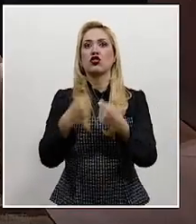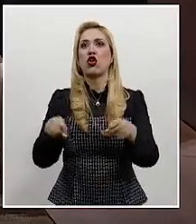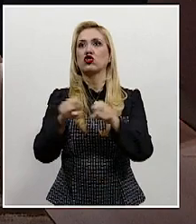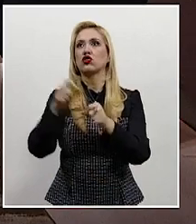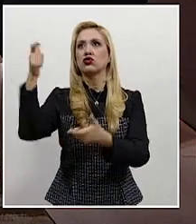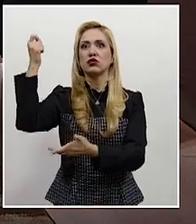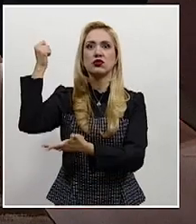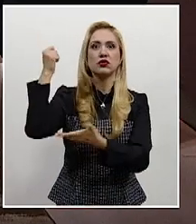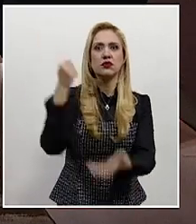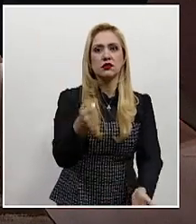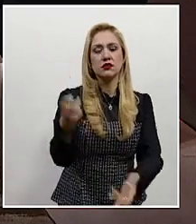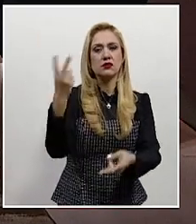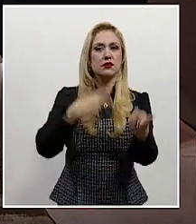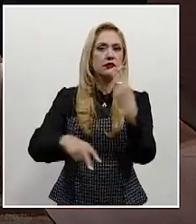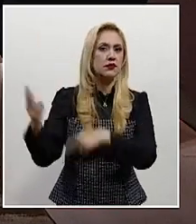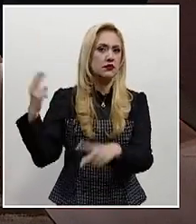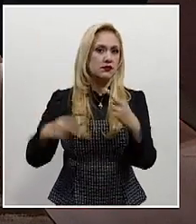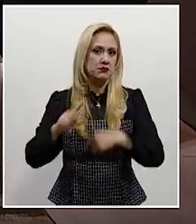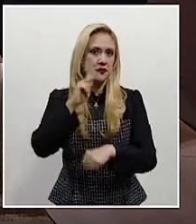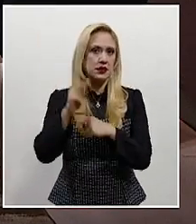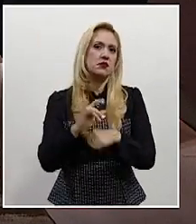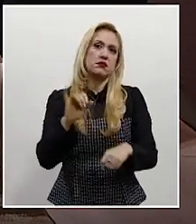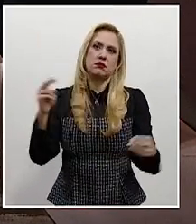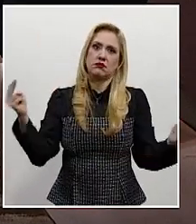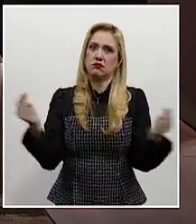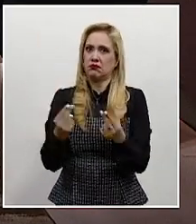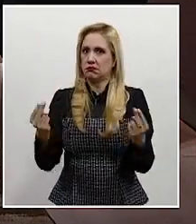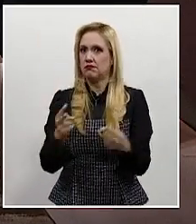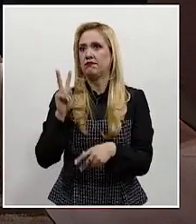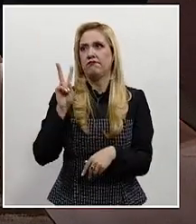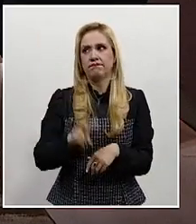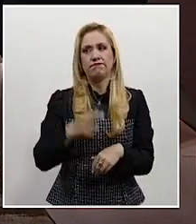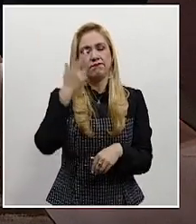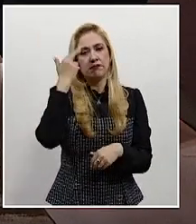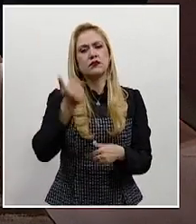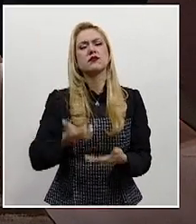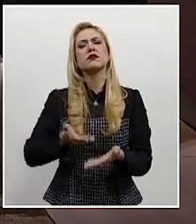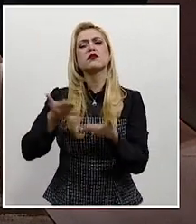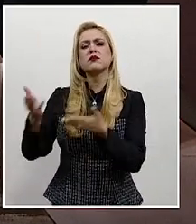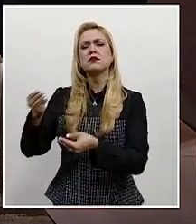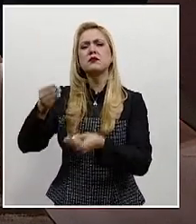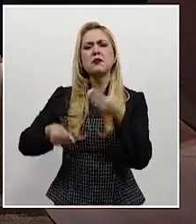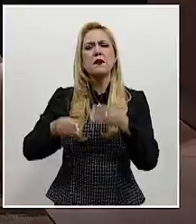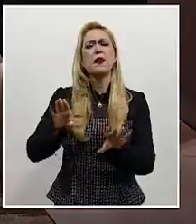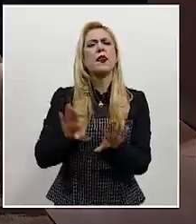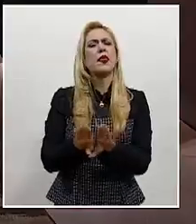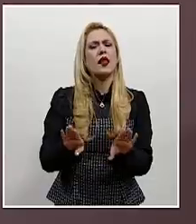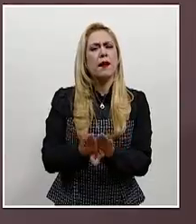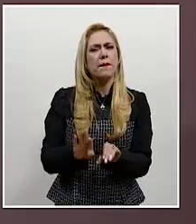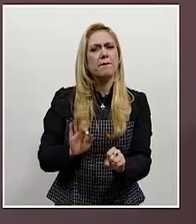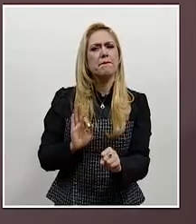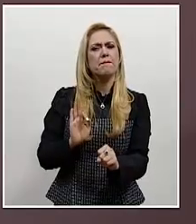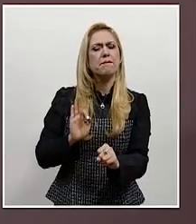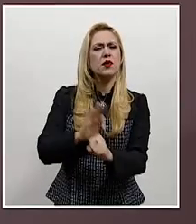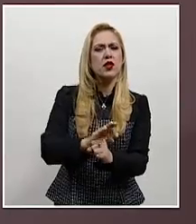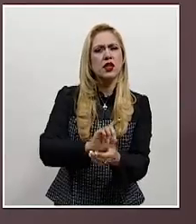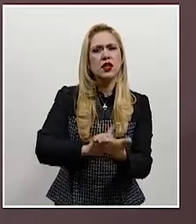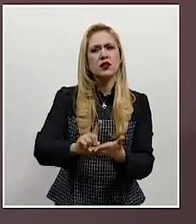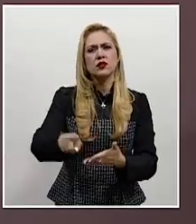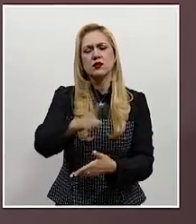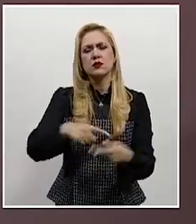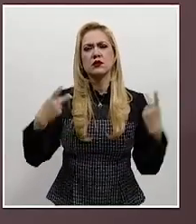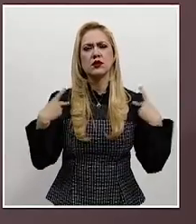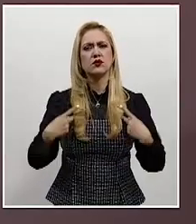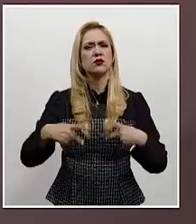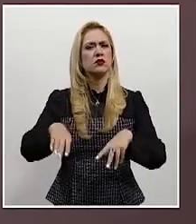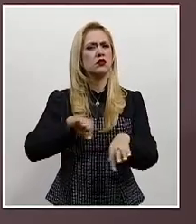sino porque ya era necesario esta reforma. Magistrada, háblanos de los derechos, de cómo se están protegiendo los derechos de los trabajadores